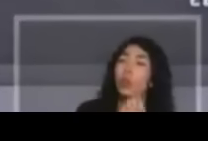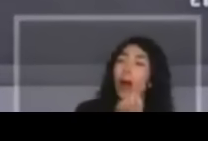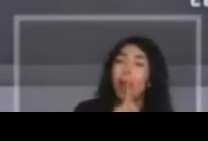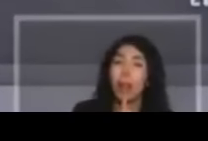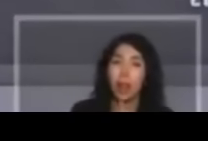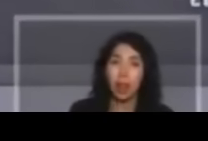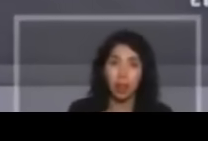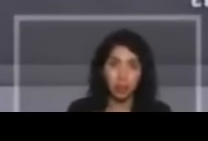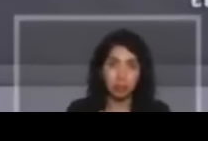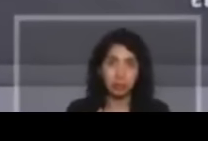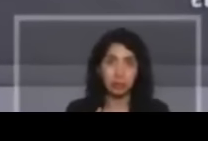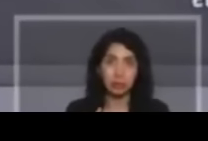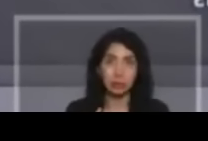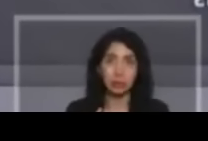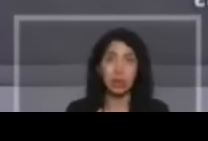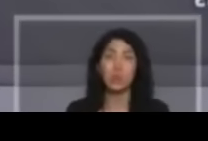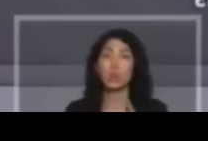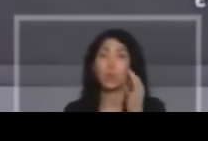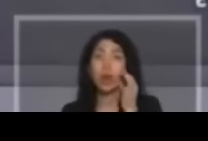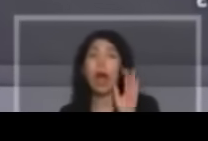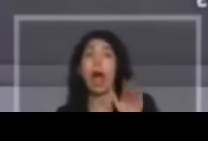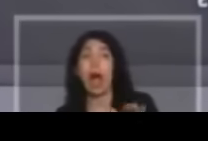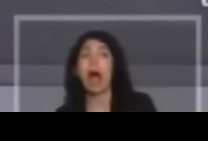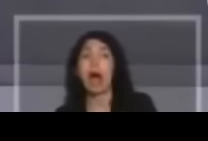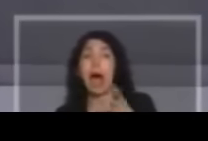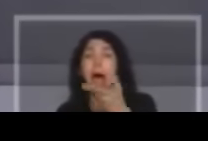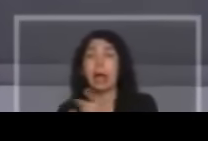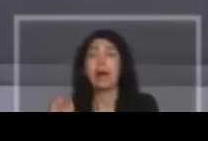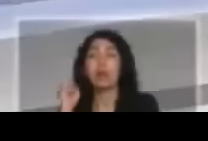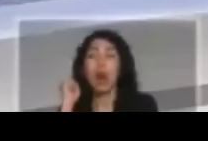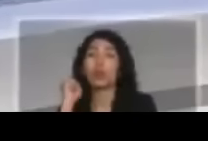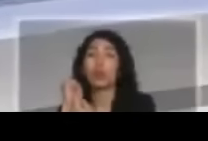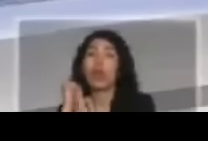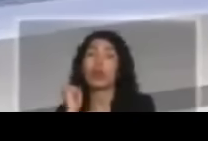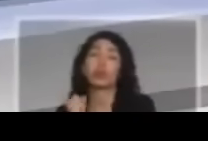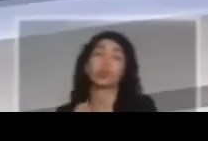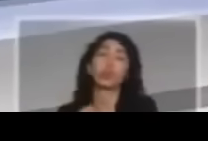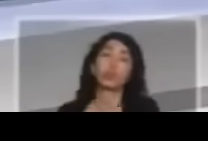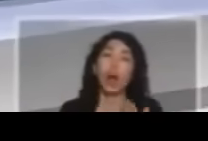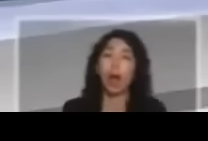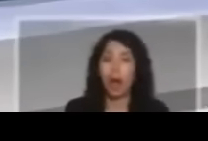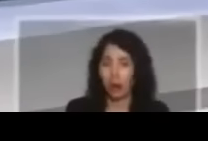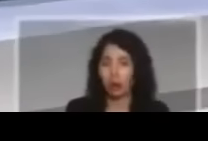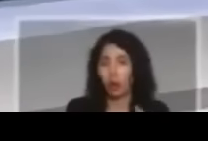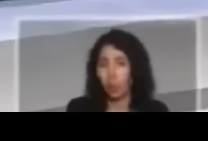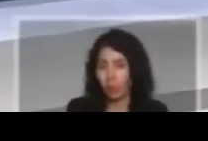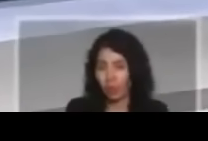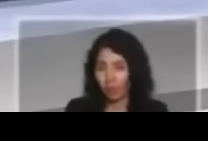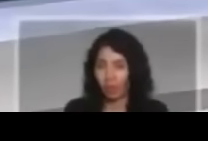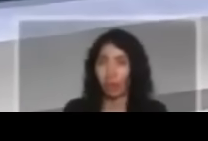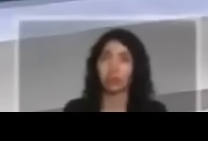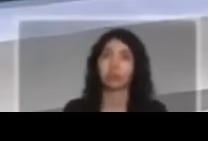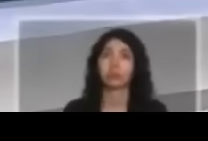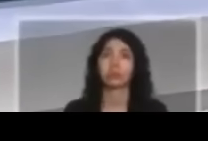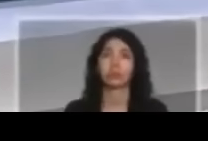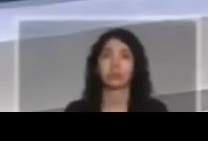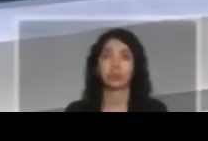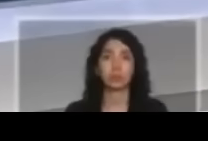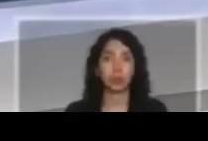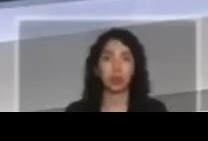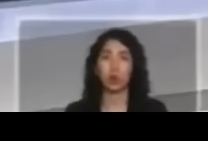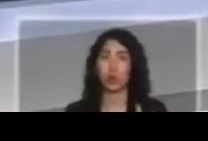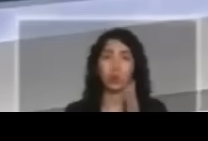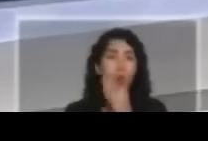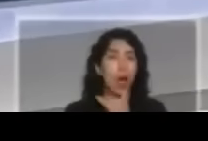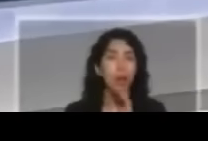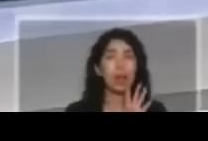parece yo no puedo manejar y le recomienda a uno de los abogados que actualmente lo defiende ella niega alguna tipo algún tipo de enlace con el fiscal armendaris con carabinero